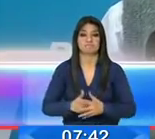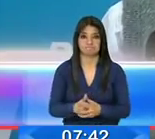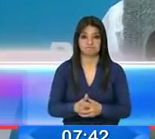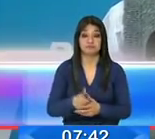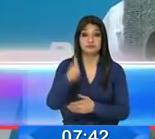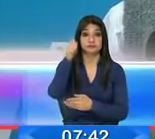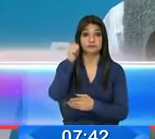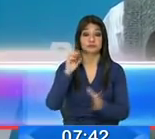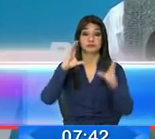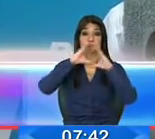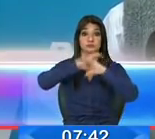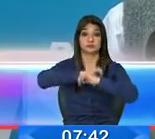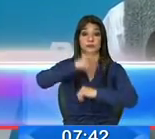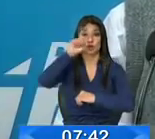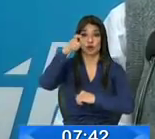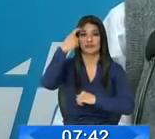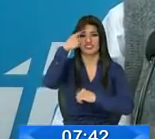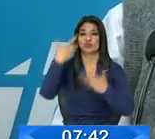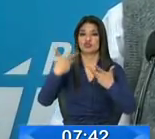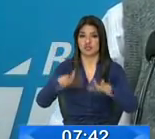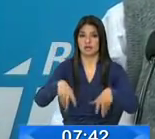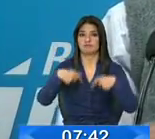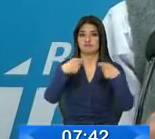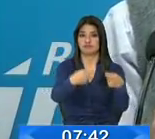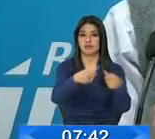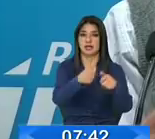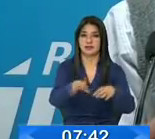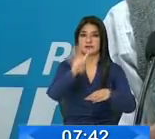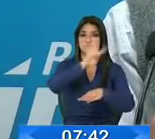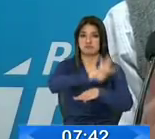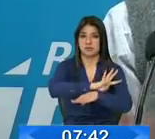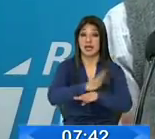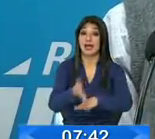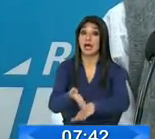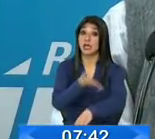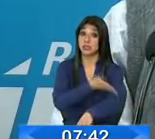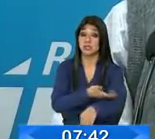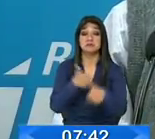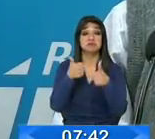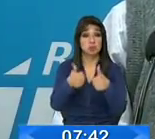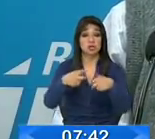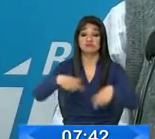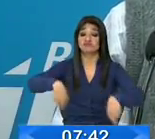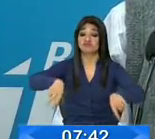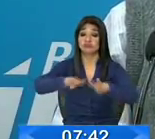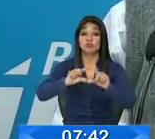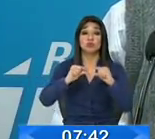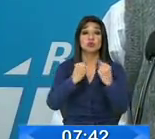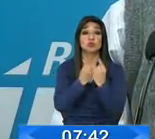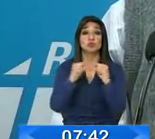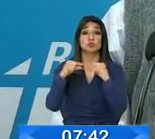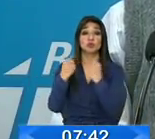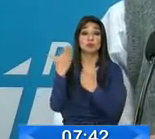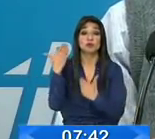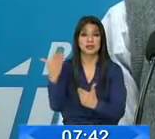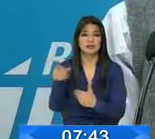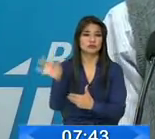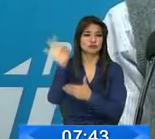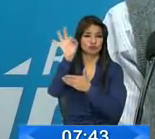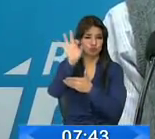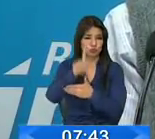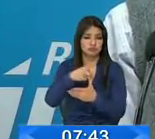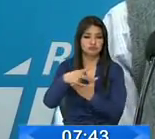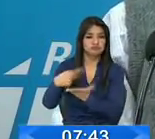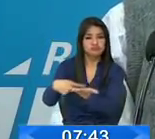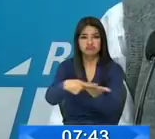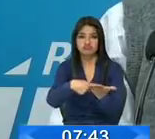Anoche el gobierno presentó en la Asamblea Nacional, luego de un diálogo fructífero con los jefes de bancada, en la Asamblea Nacional el